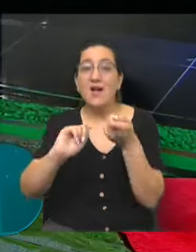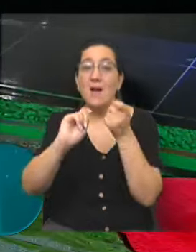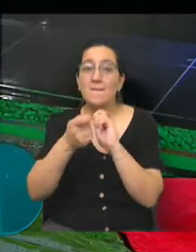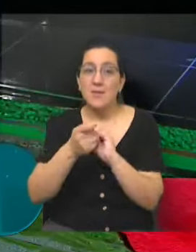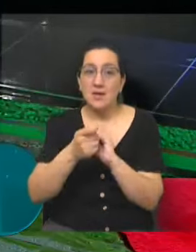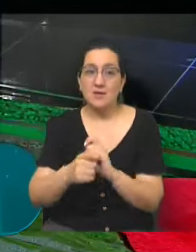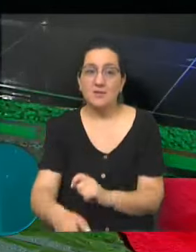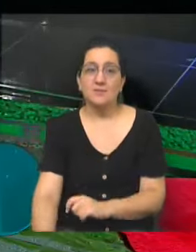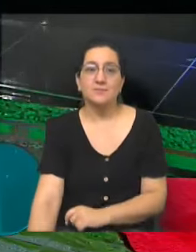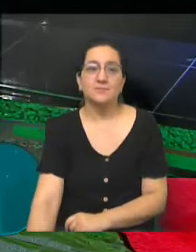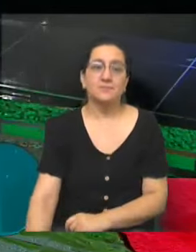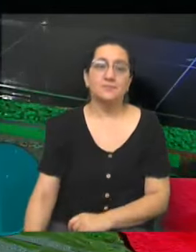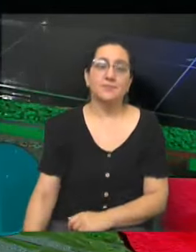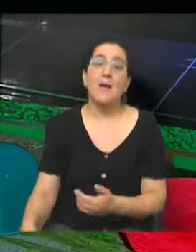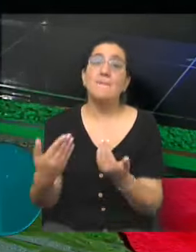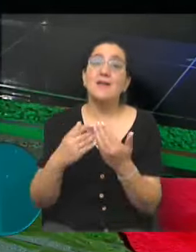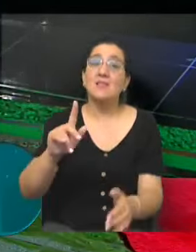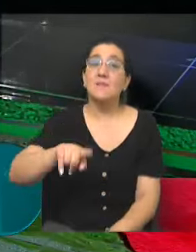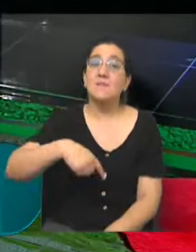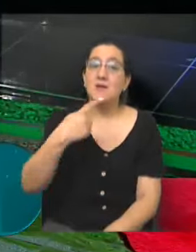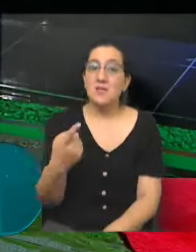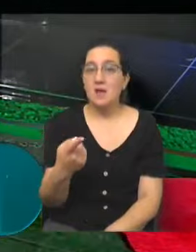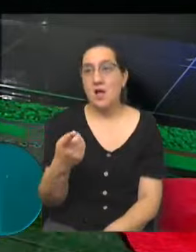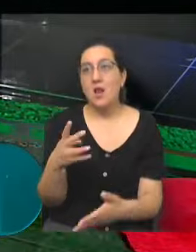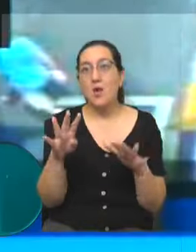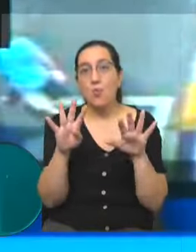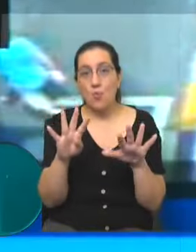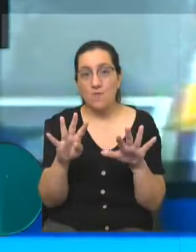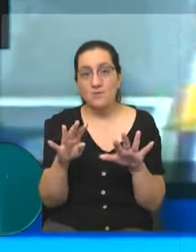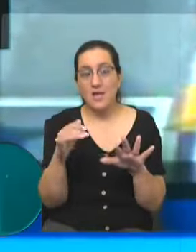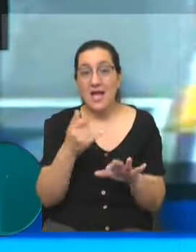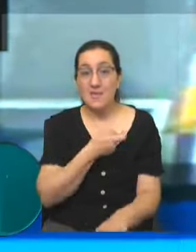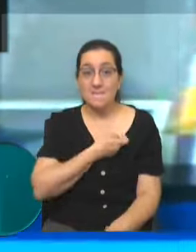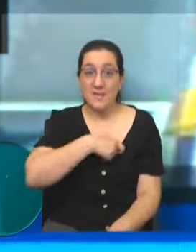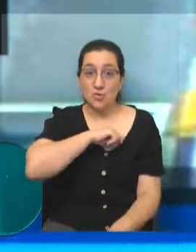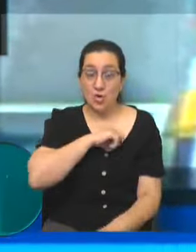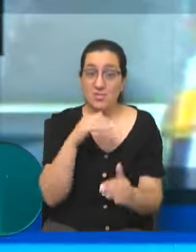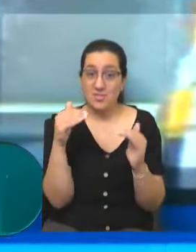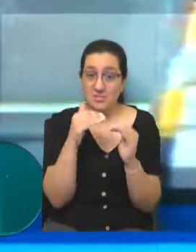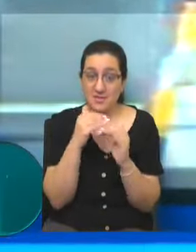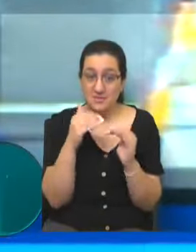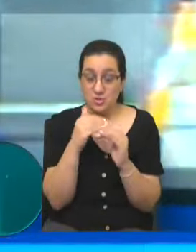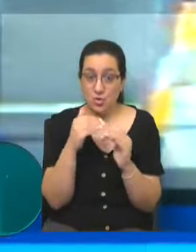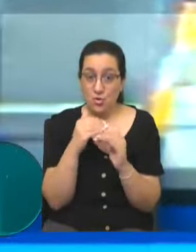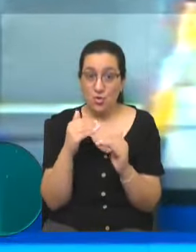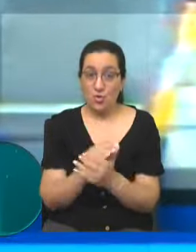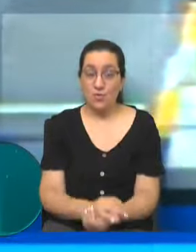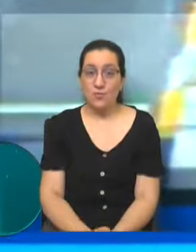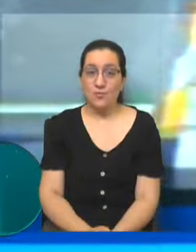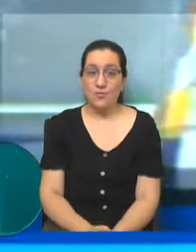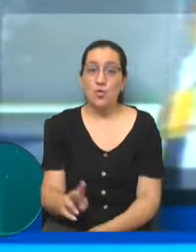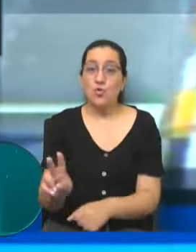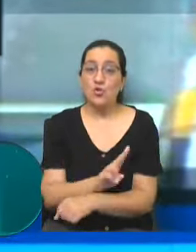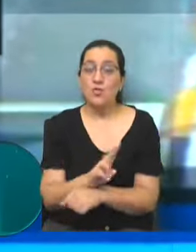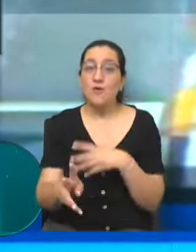arranca. Exacto. A partir de mañana, más o menos a las 9, va a haber personal inspectivo allí haciendo este cambio y controlando